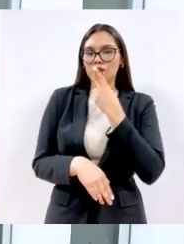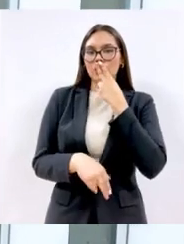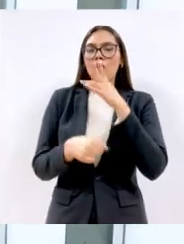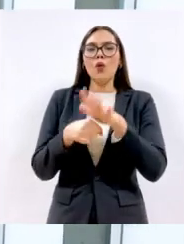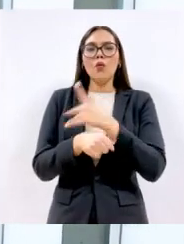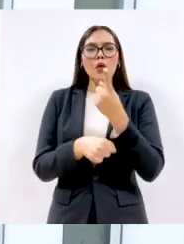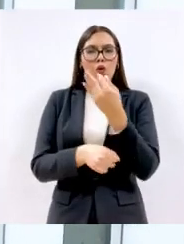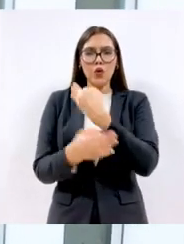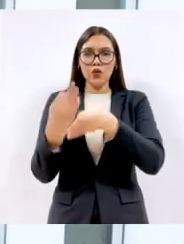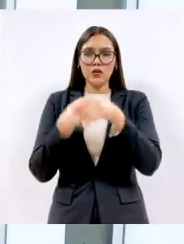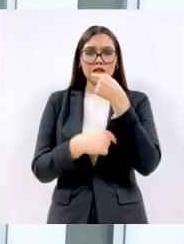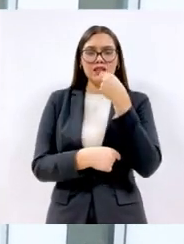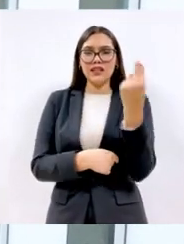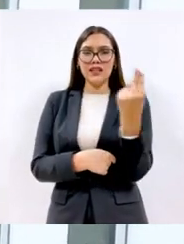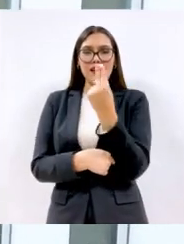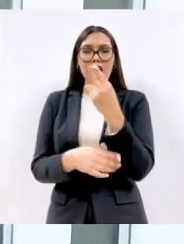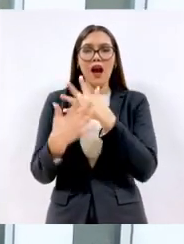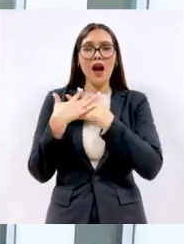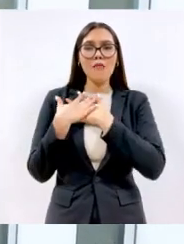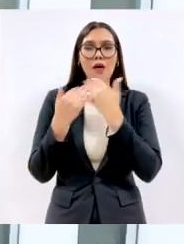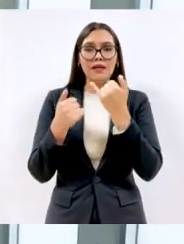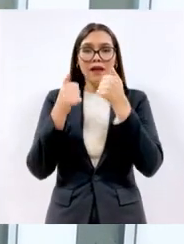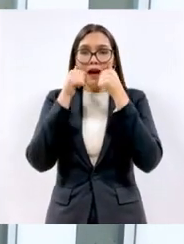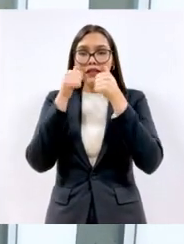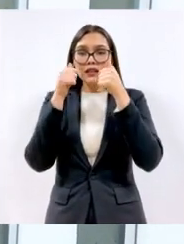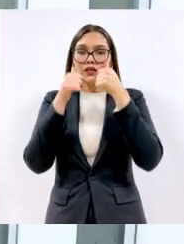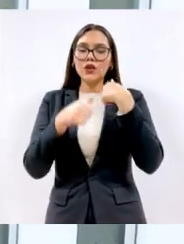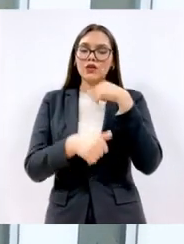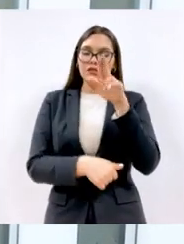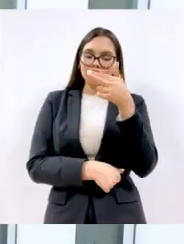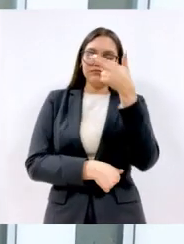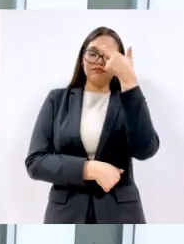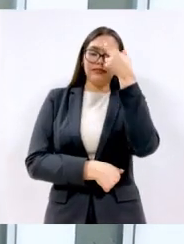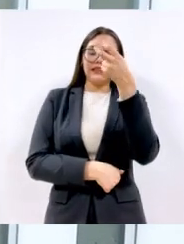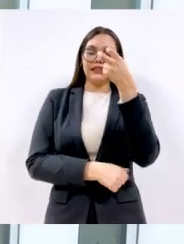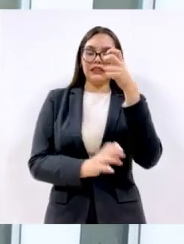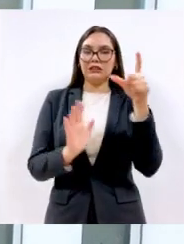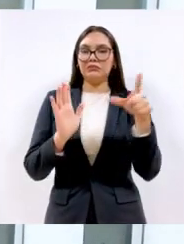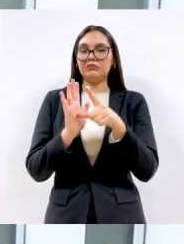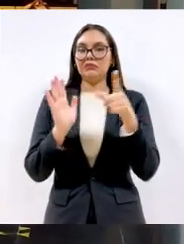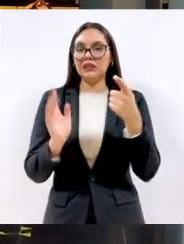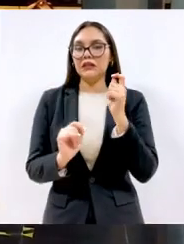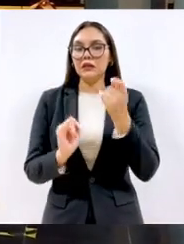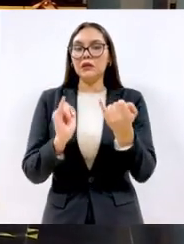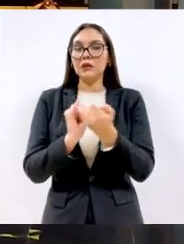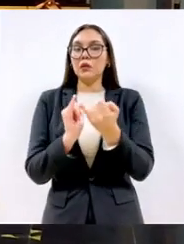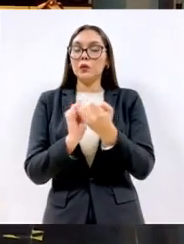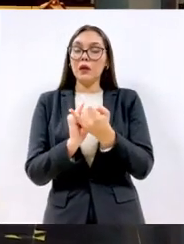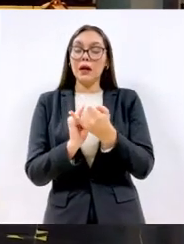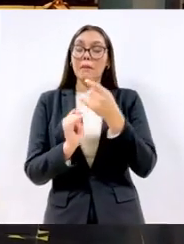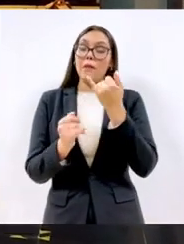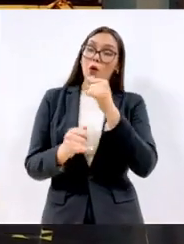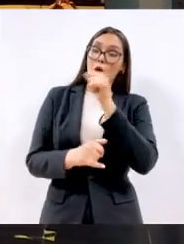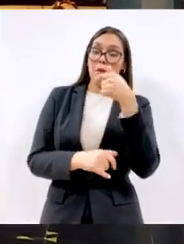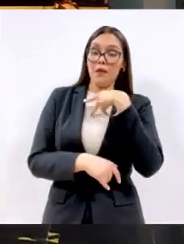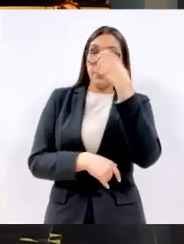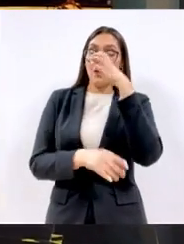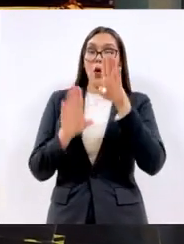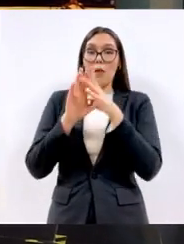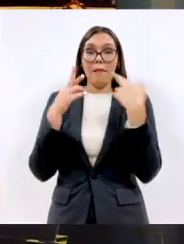cariñosos, porque todos los niños ocupan de amor y mucha atención. Entonces yo quedé con esa experiencia y en mi experiencia como